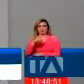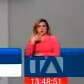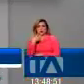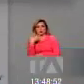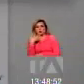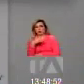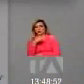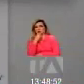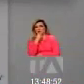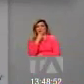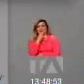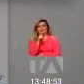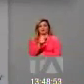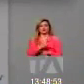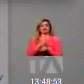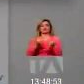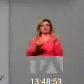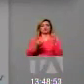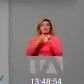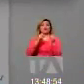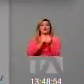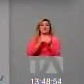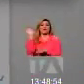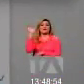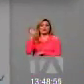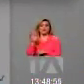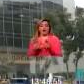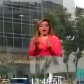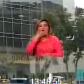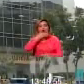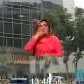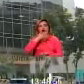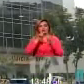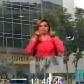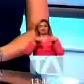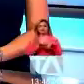un problema de climatización. En Quito, Fausto Yepes, 24 horas.